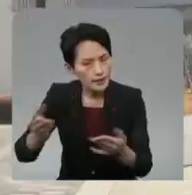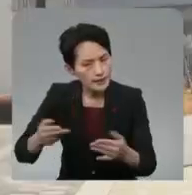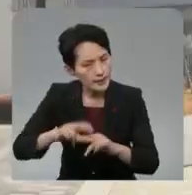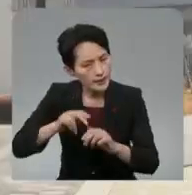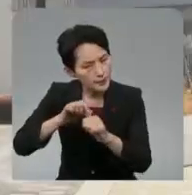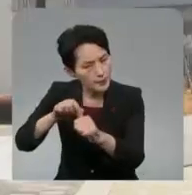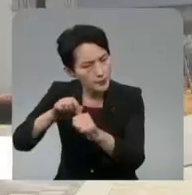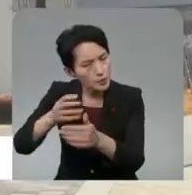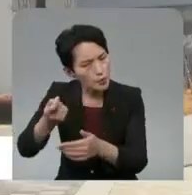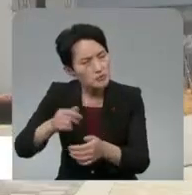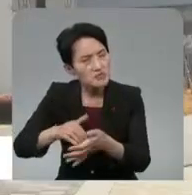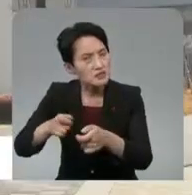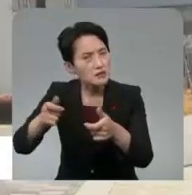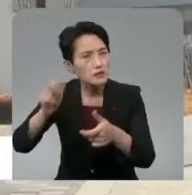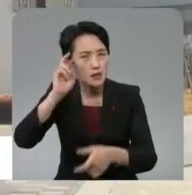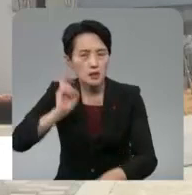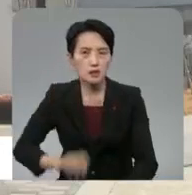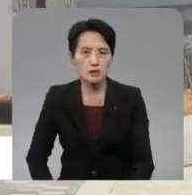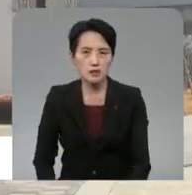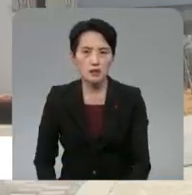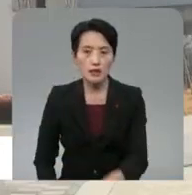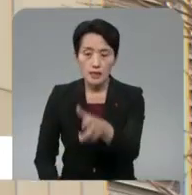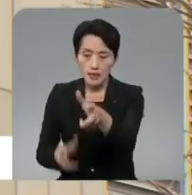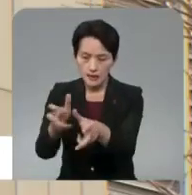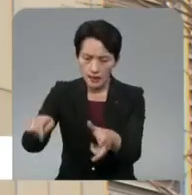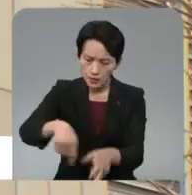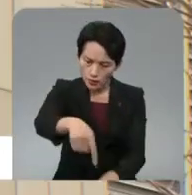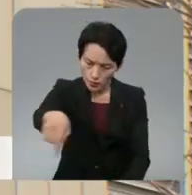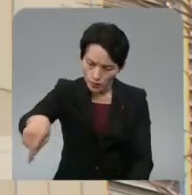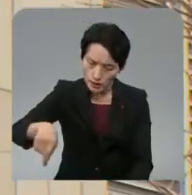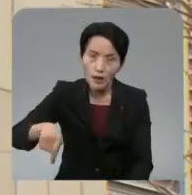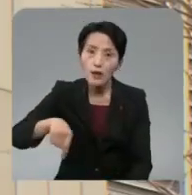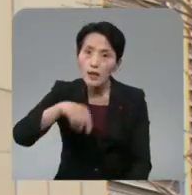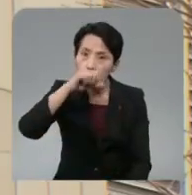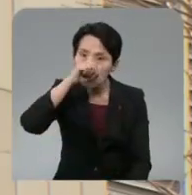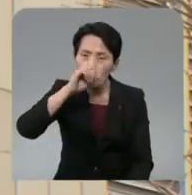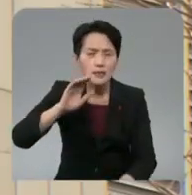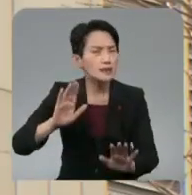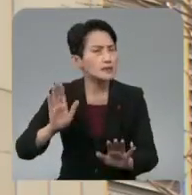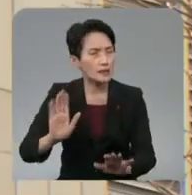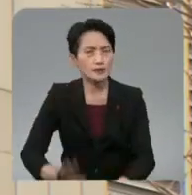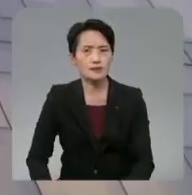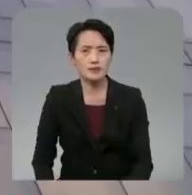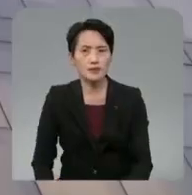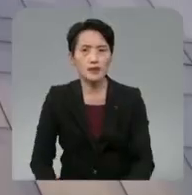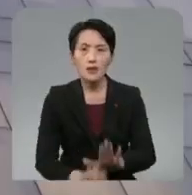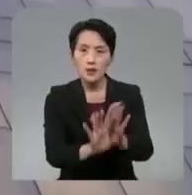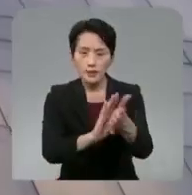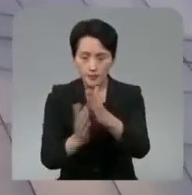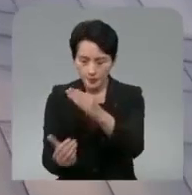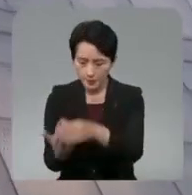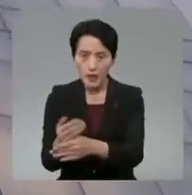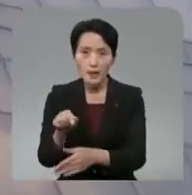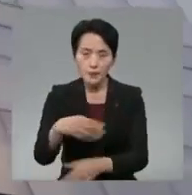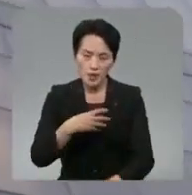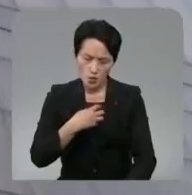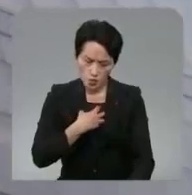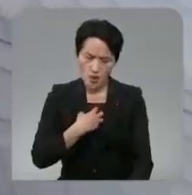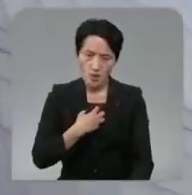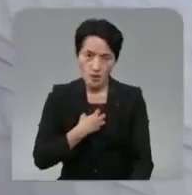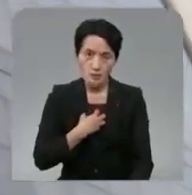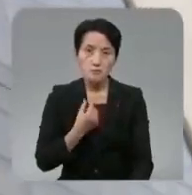mejora que perdura tras el impulso de la campaña de vacunación y por la estrategia de vuelta a la normalidad cuya primera fase